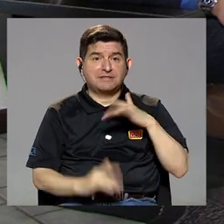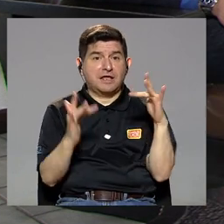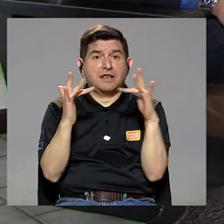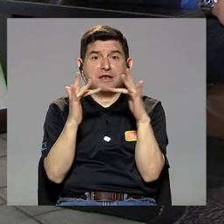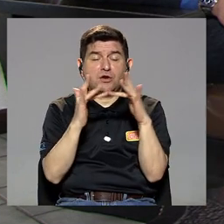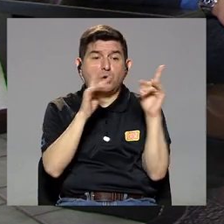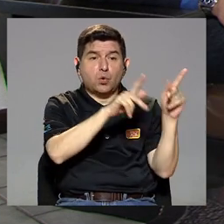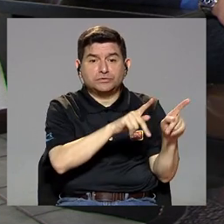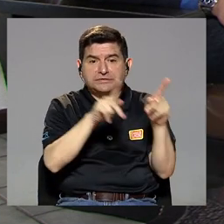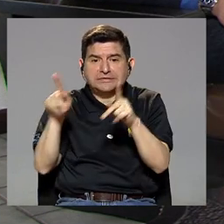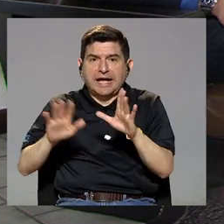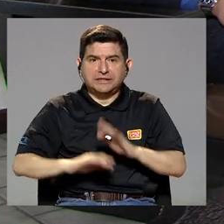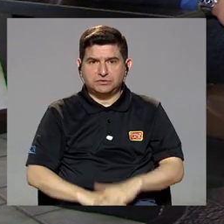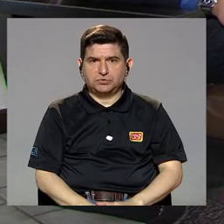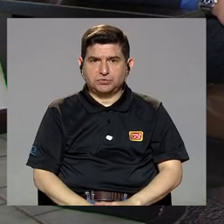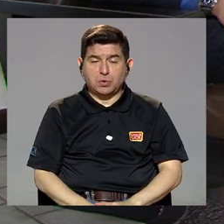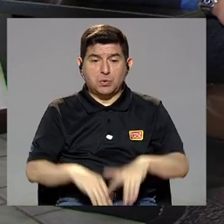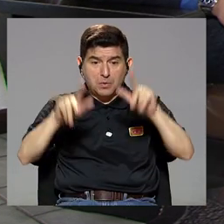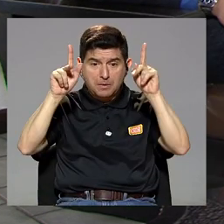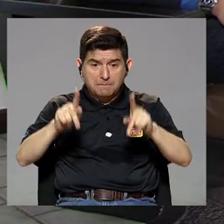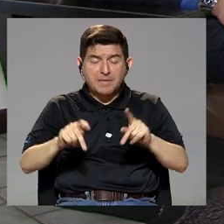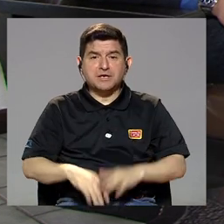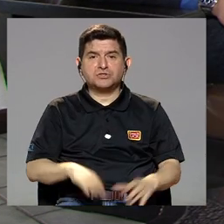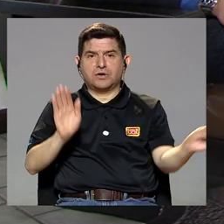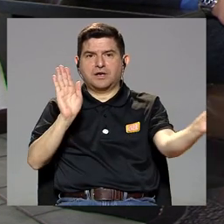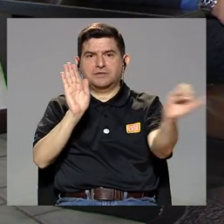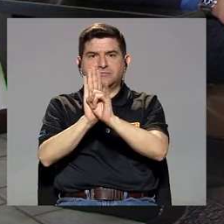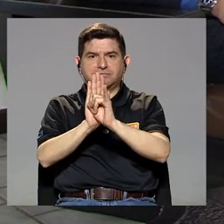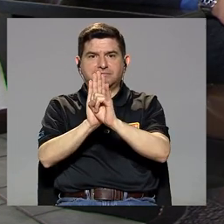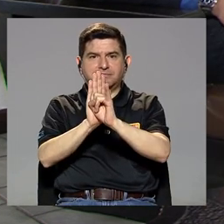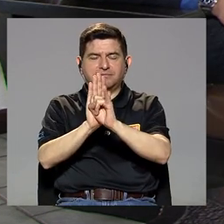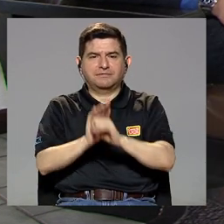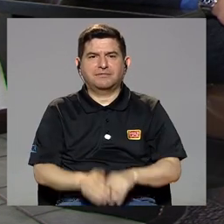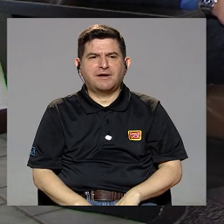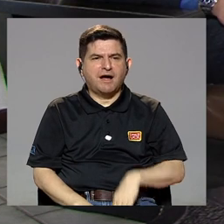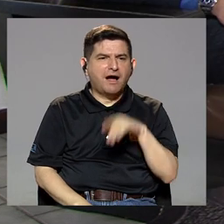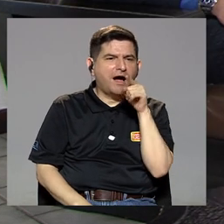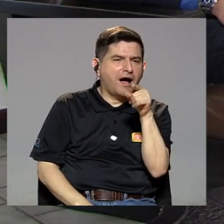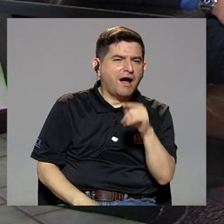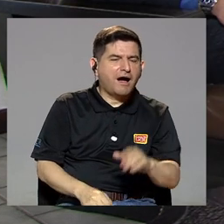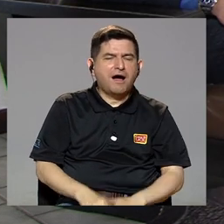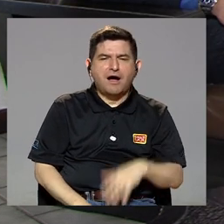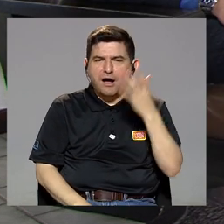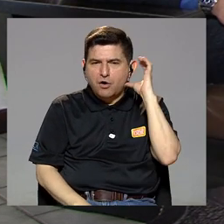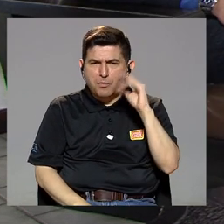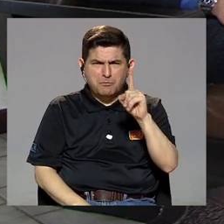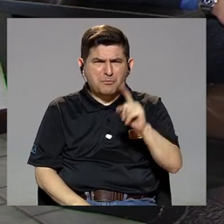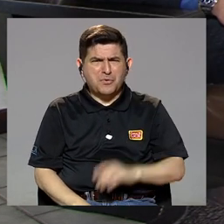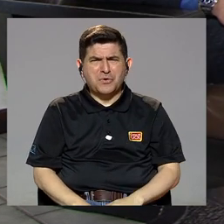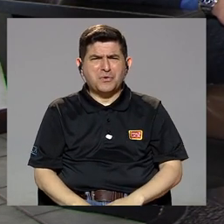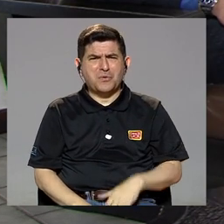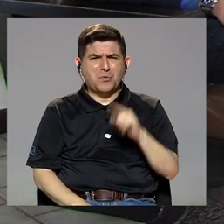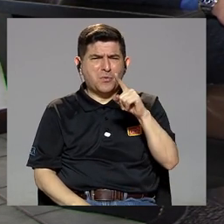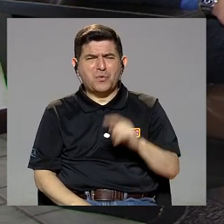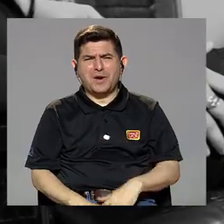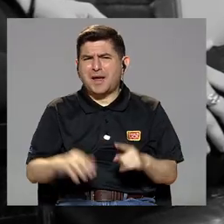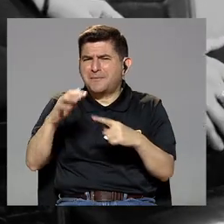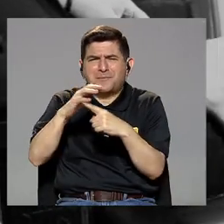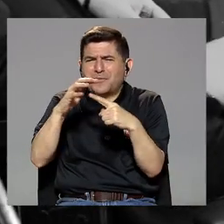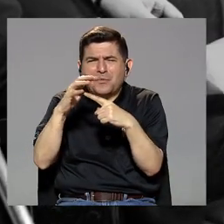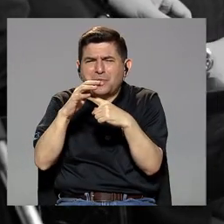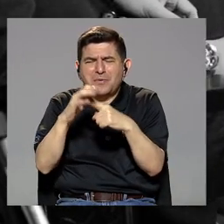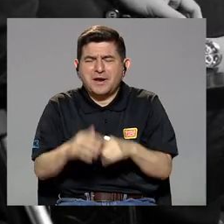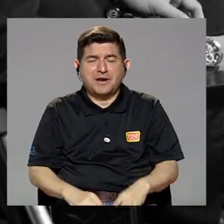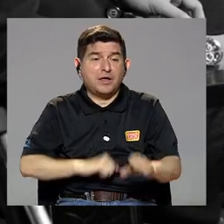la gente de que la gente se identificara con con la radio no por un rating o porque libia narón un